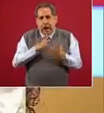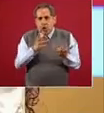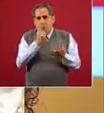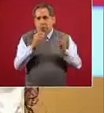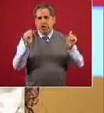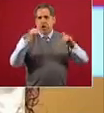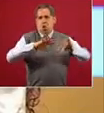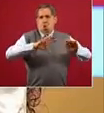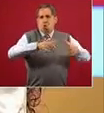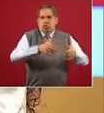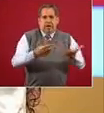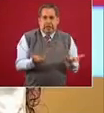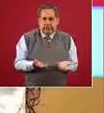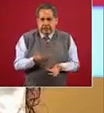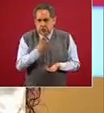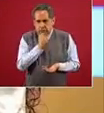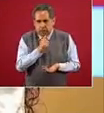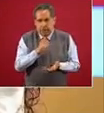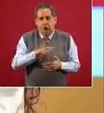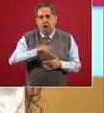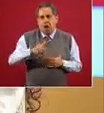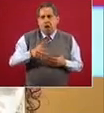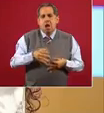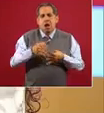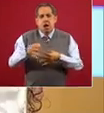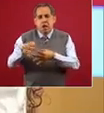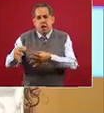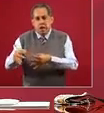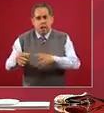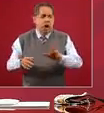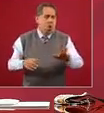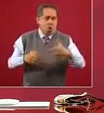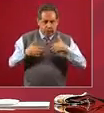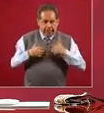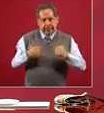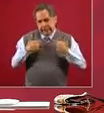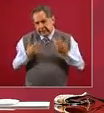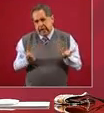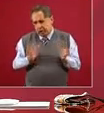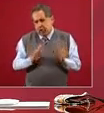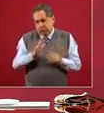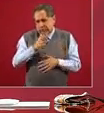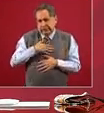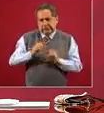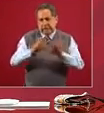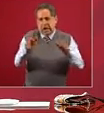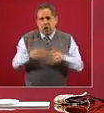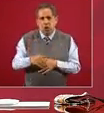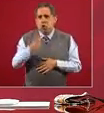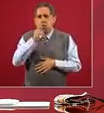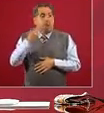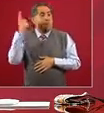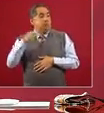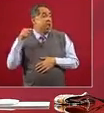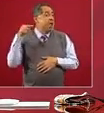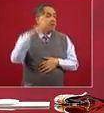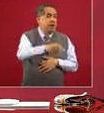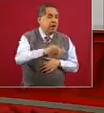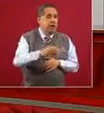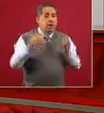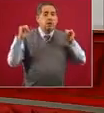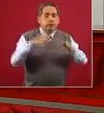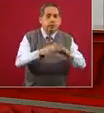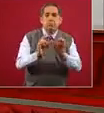y es por esa razón que se entiende que haya habido una suspensión, no se va a poner en riesgo a los trabajadores para hacer